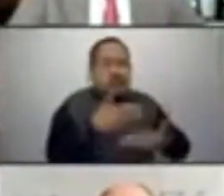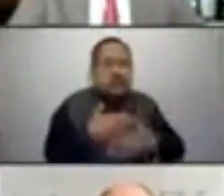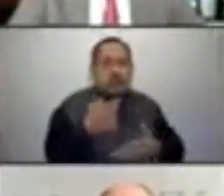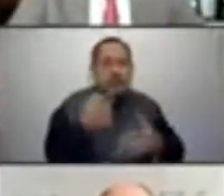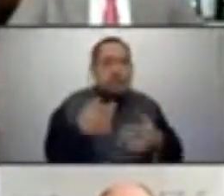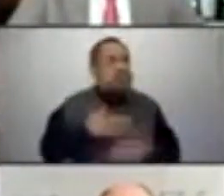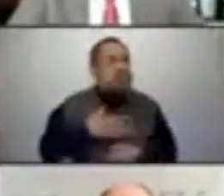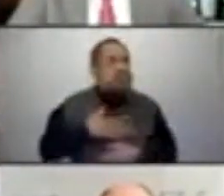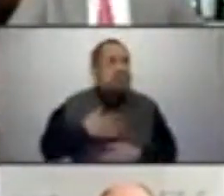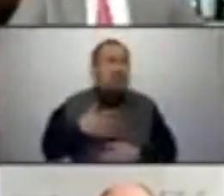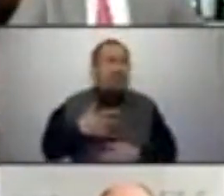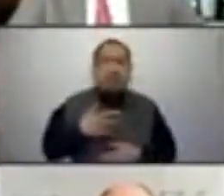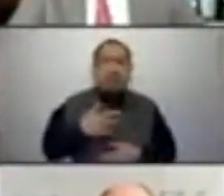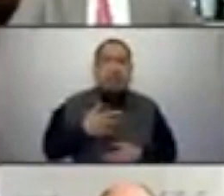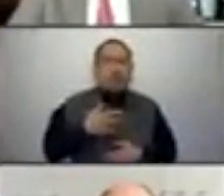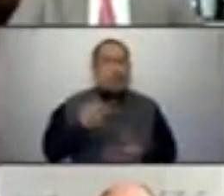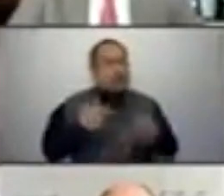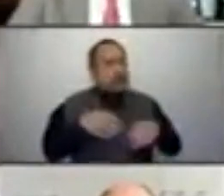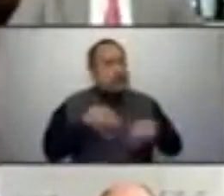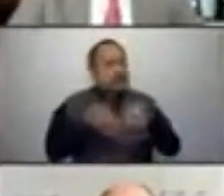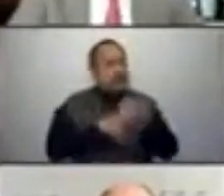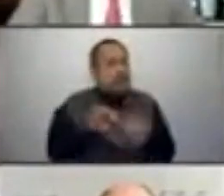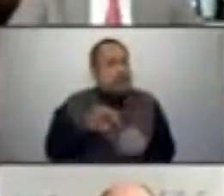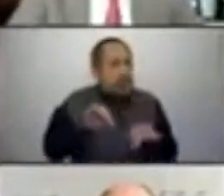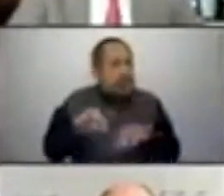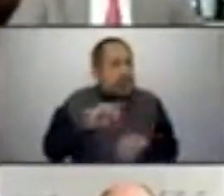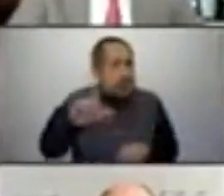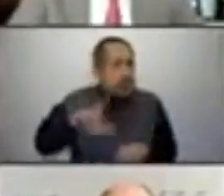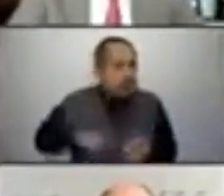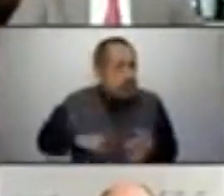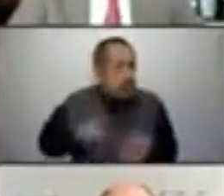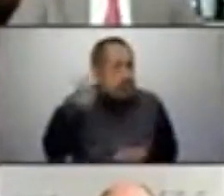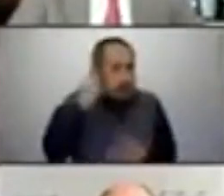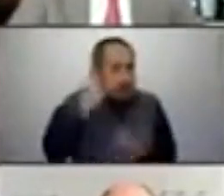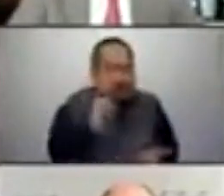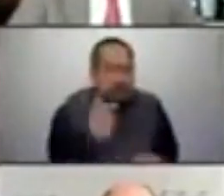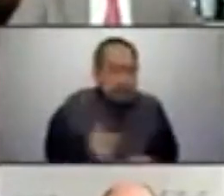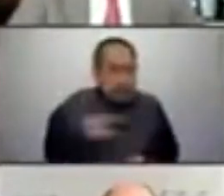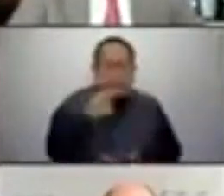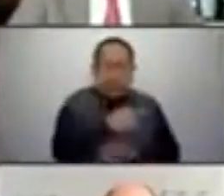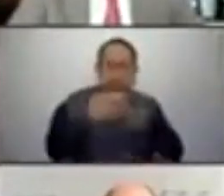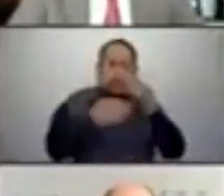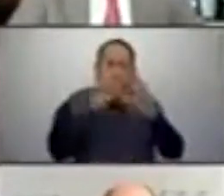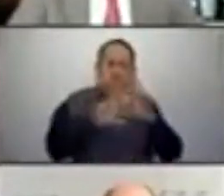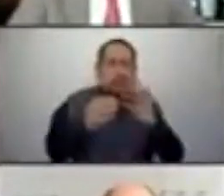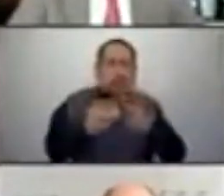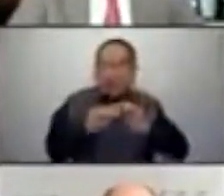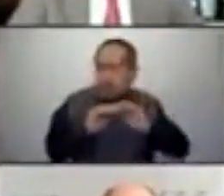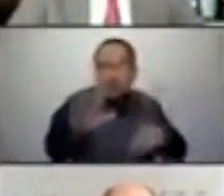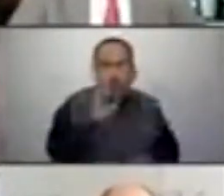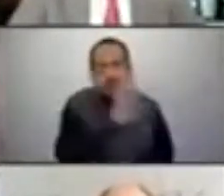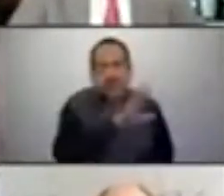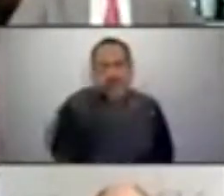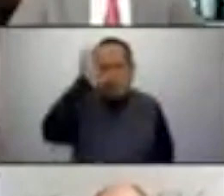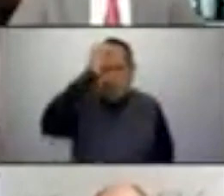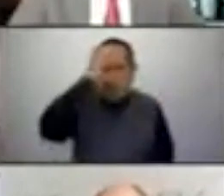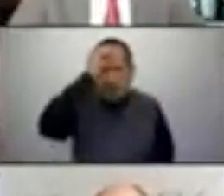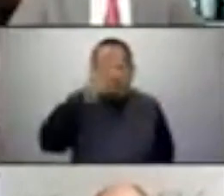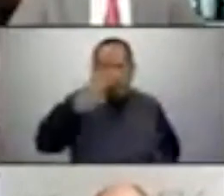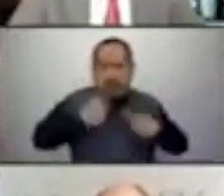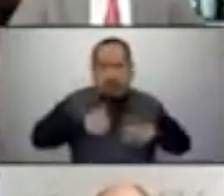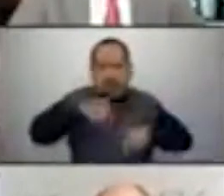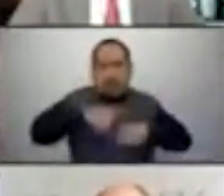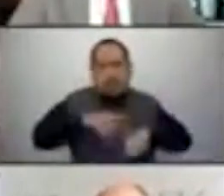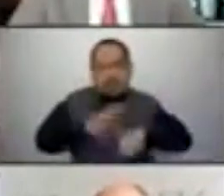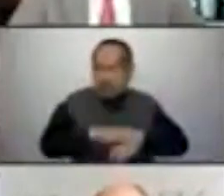persona servidora pública, por lo que se considera que las publicaciones reflejan una opinión personal que se encuentra dentro